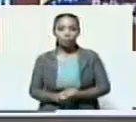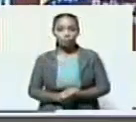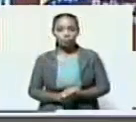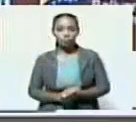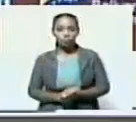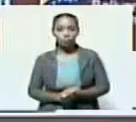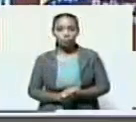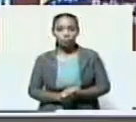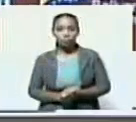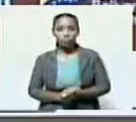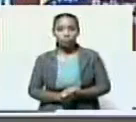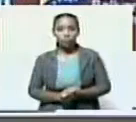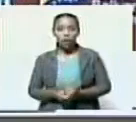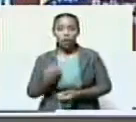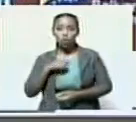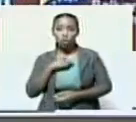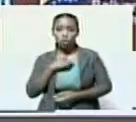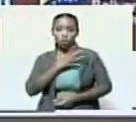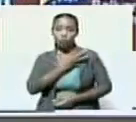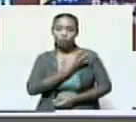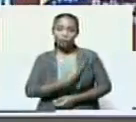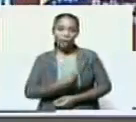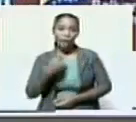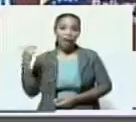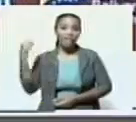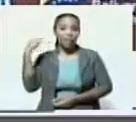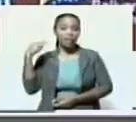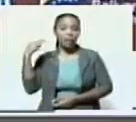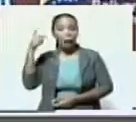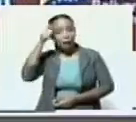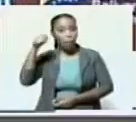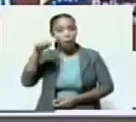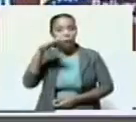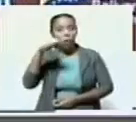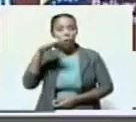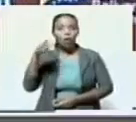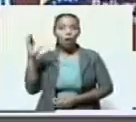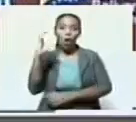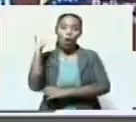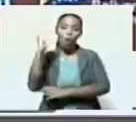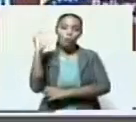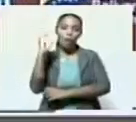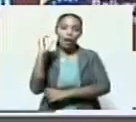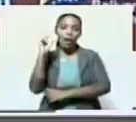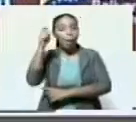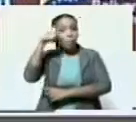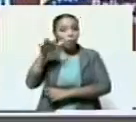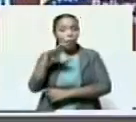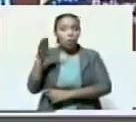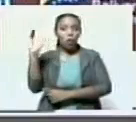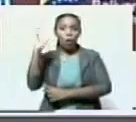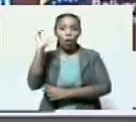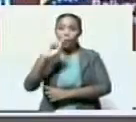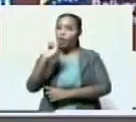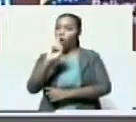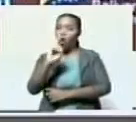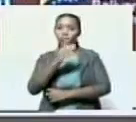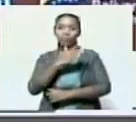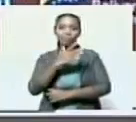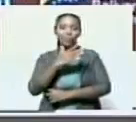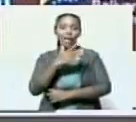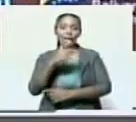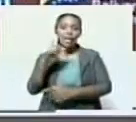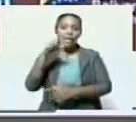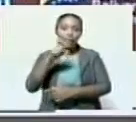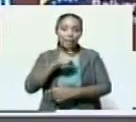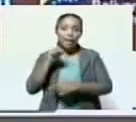Y nos da mucha tristeza porque la víctima es el pueblo colombiano. El pueblo colombiano no se merece los gobernantes